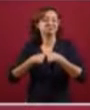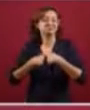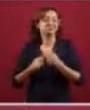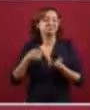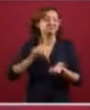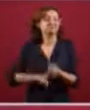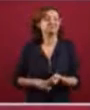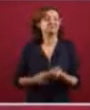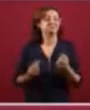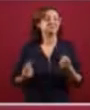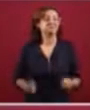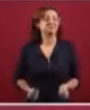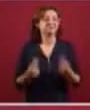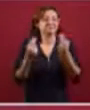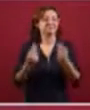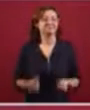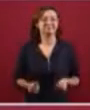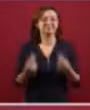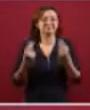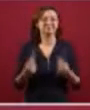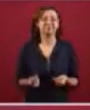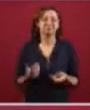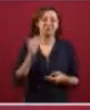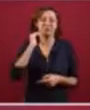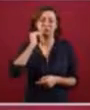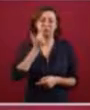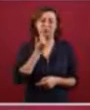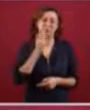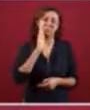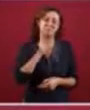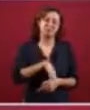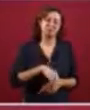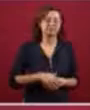haciendo negocios chuecos.